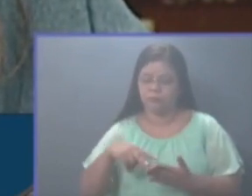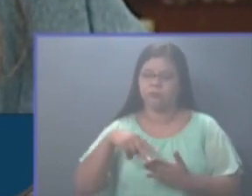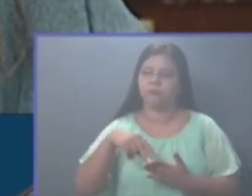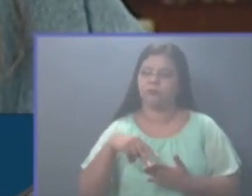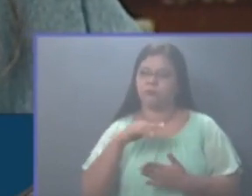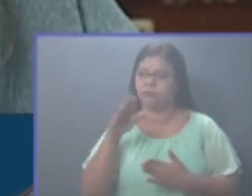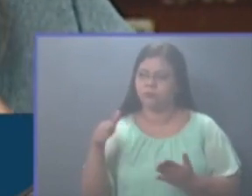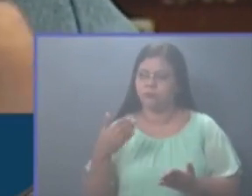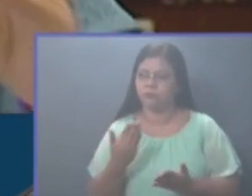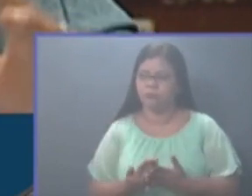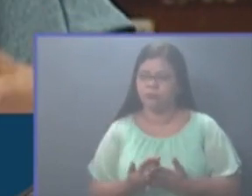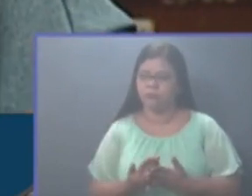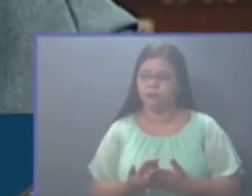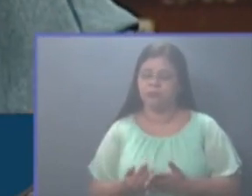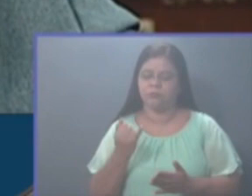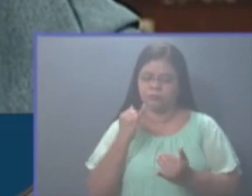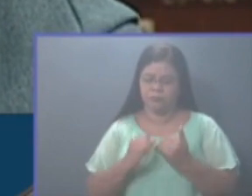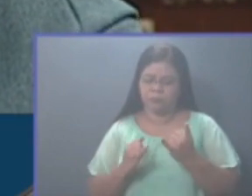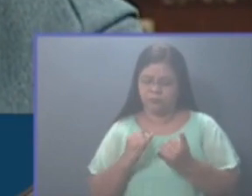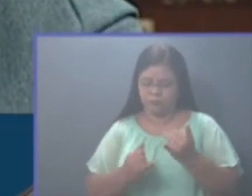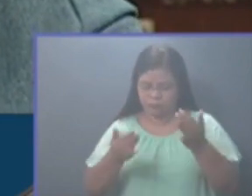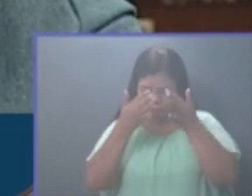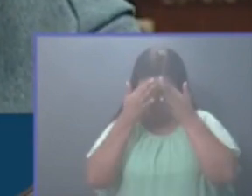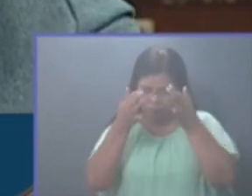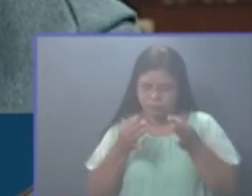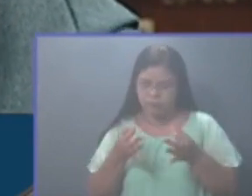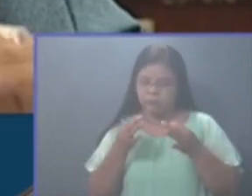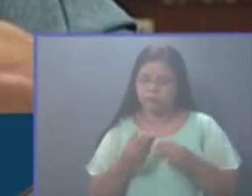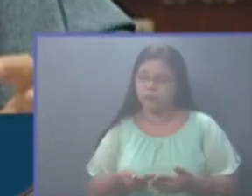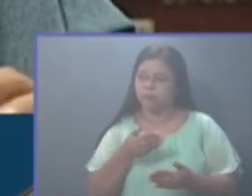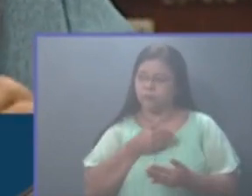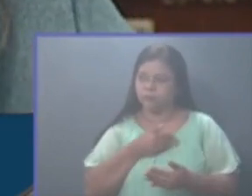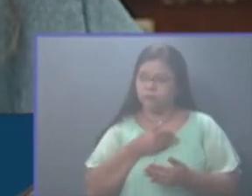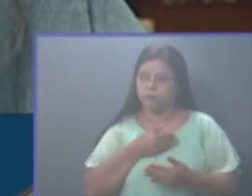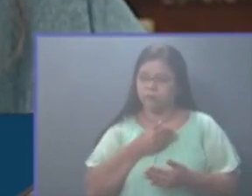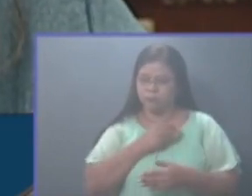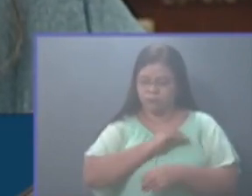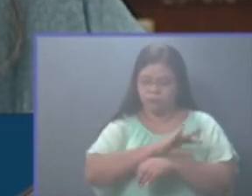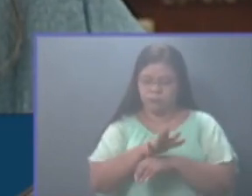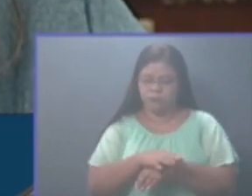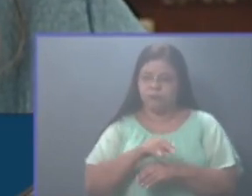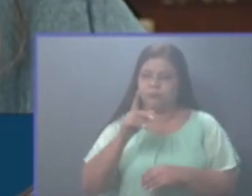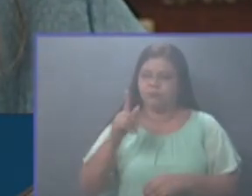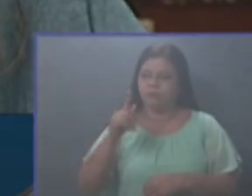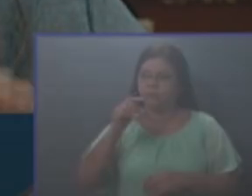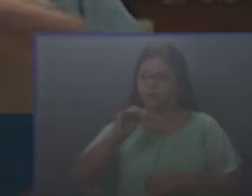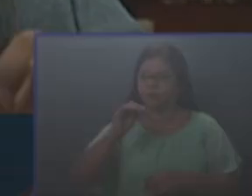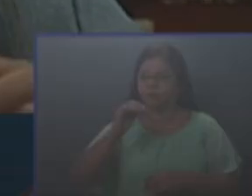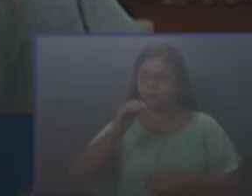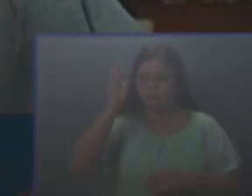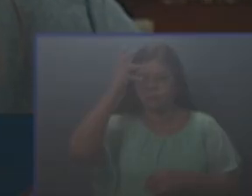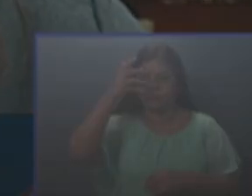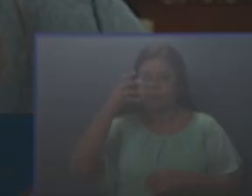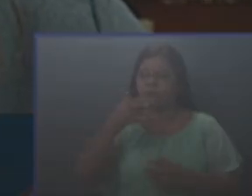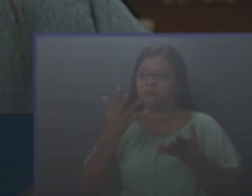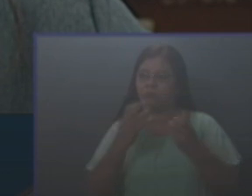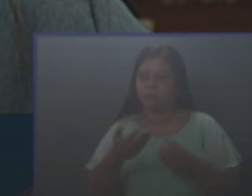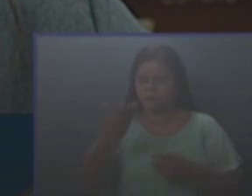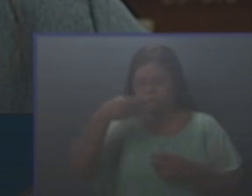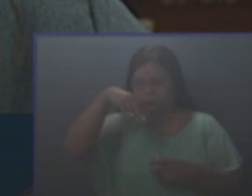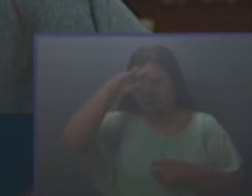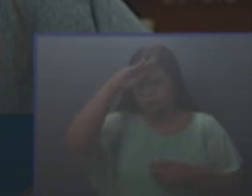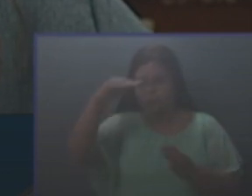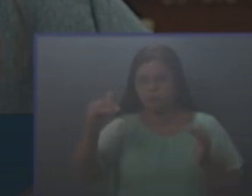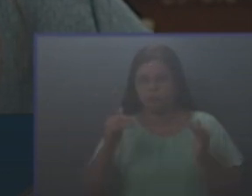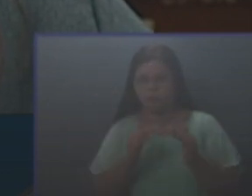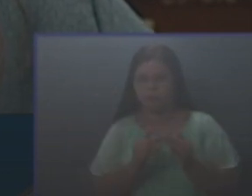que en las últimas acciones de injerencia que hizo Trump fue colocar a Cuba en una lista